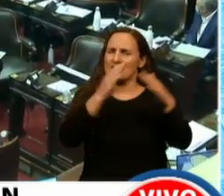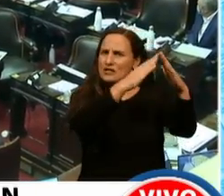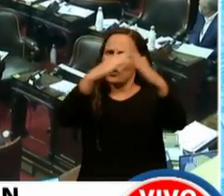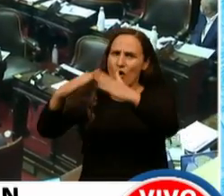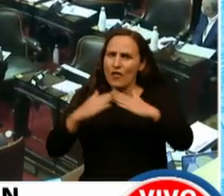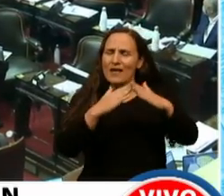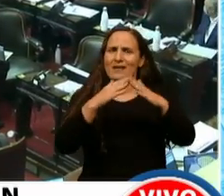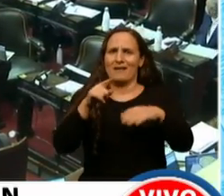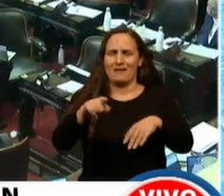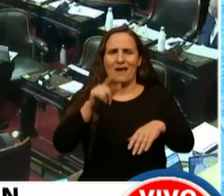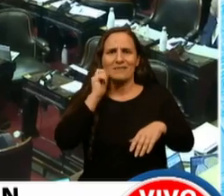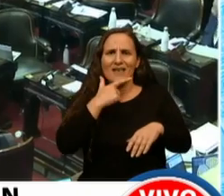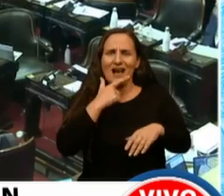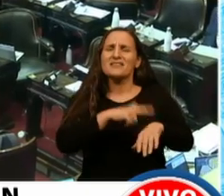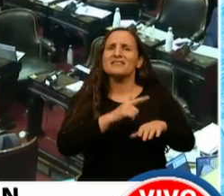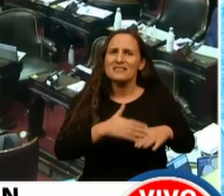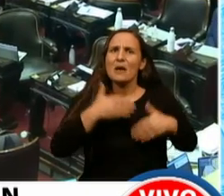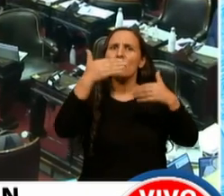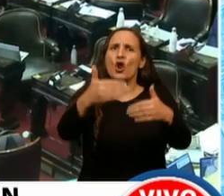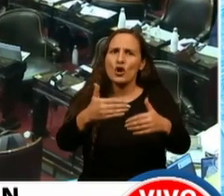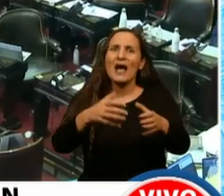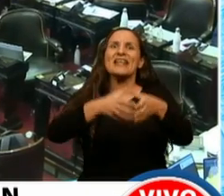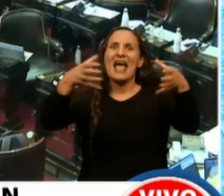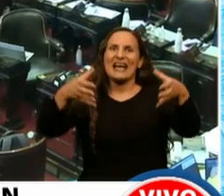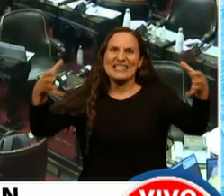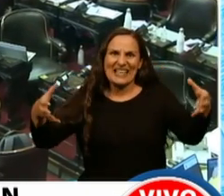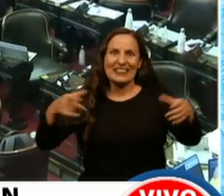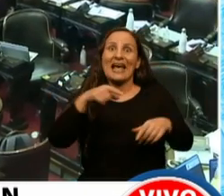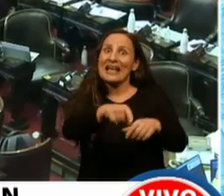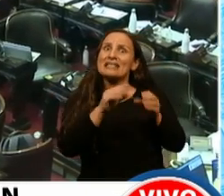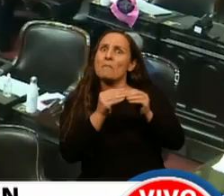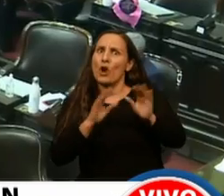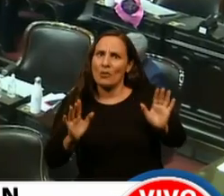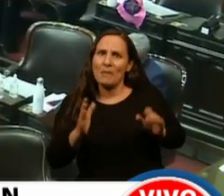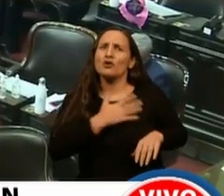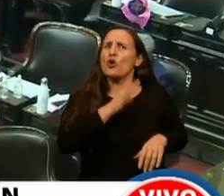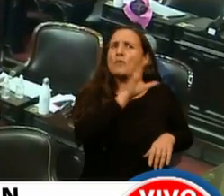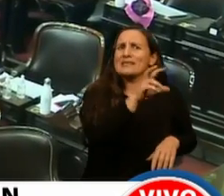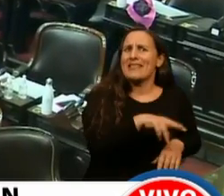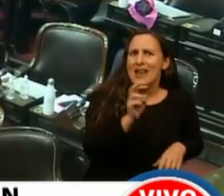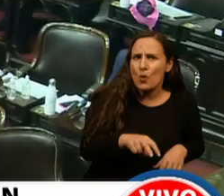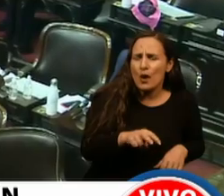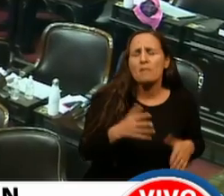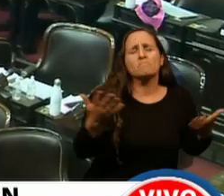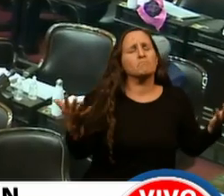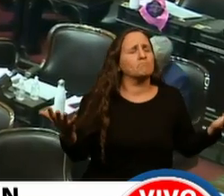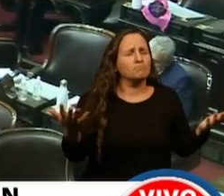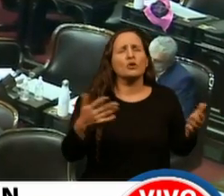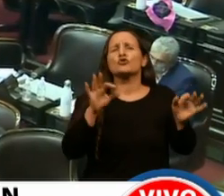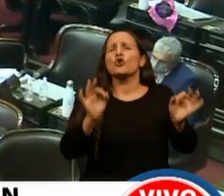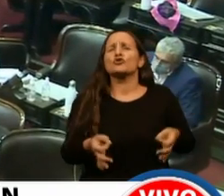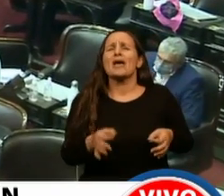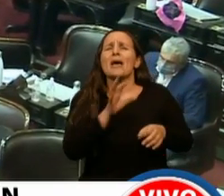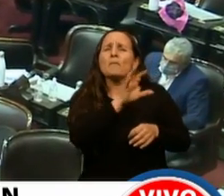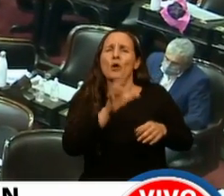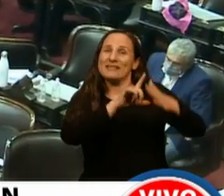de gas prorrogar y ampliar ahí está el problema como neuquina no tengo dudas que las provincias patagónicas